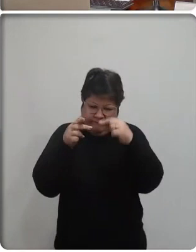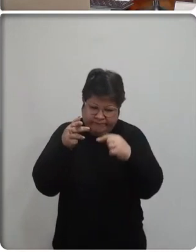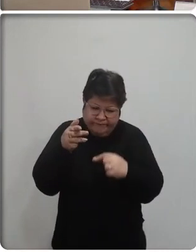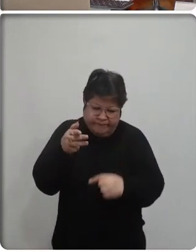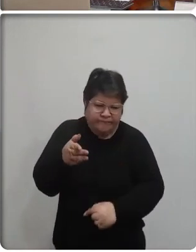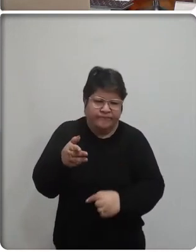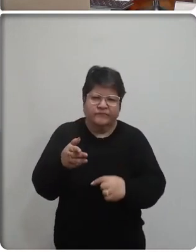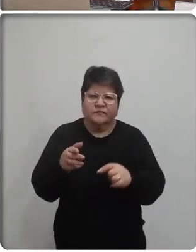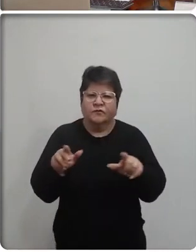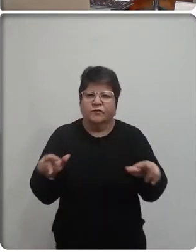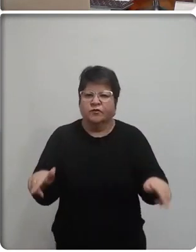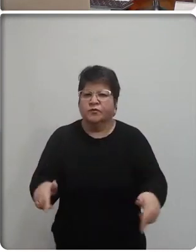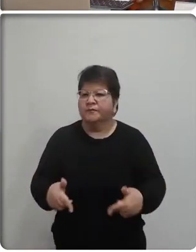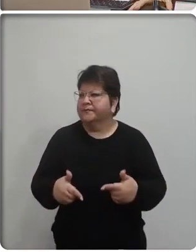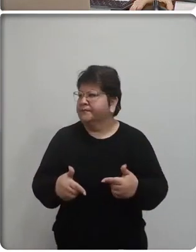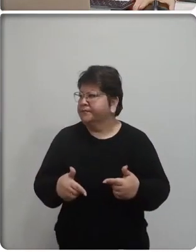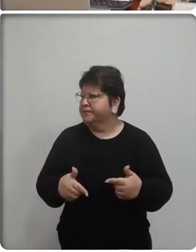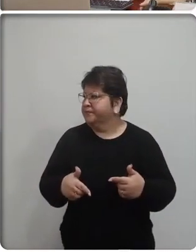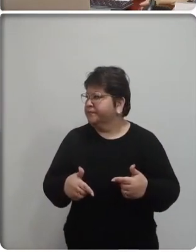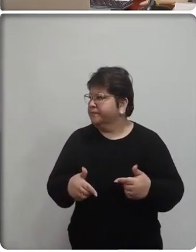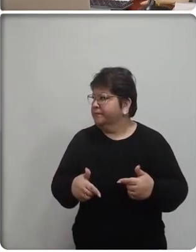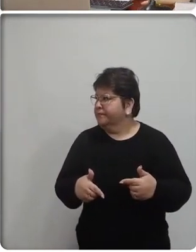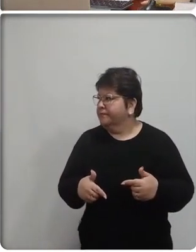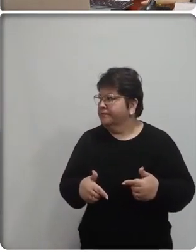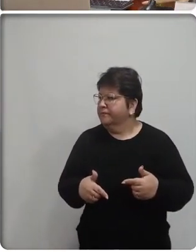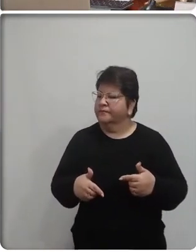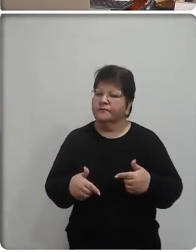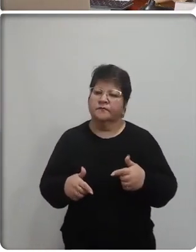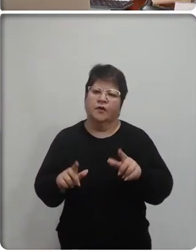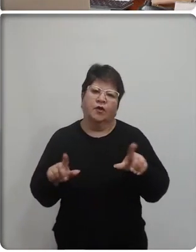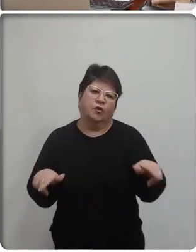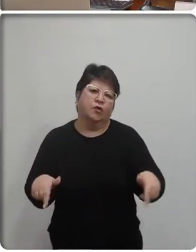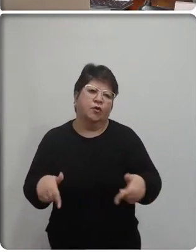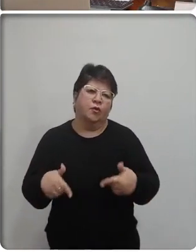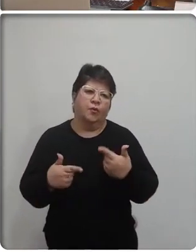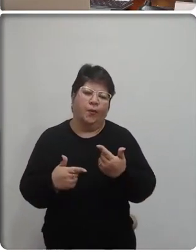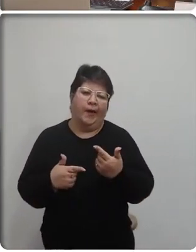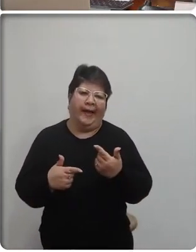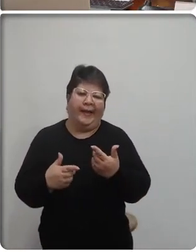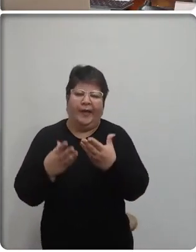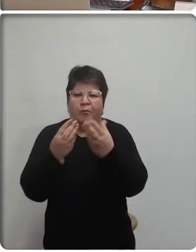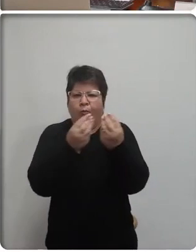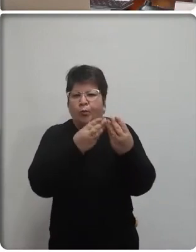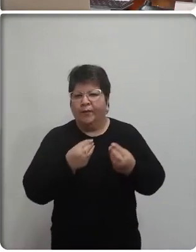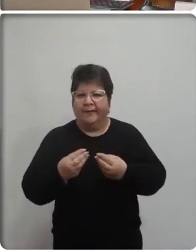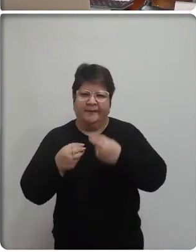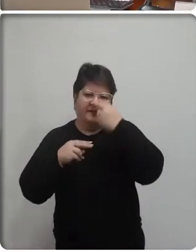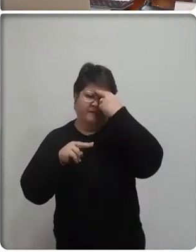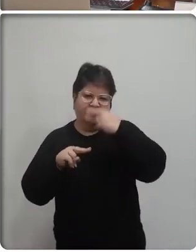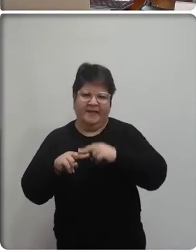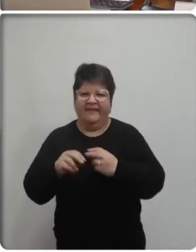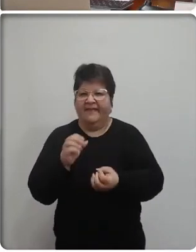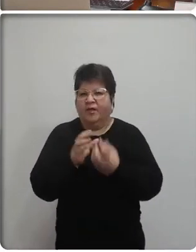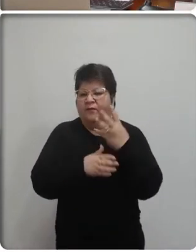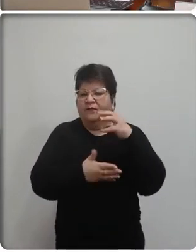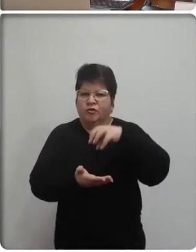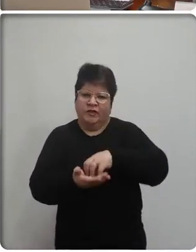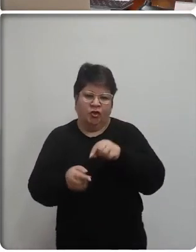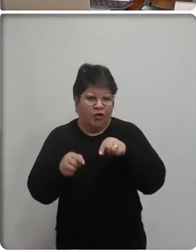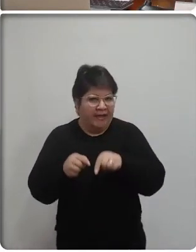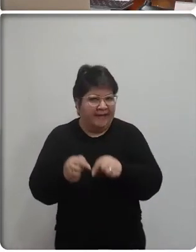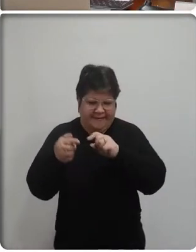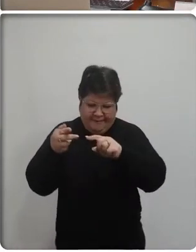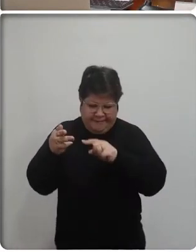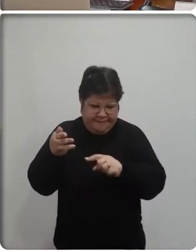No hay una entrada de múltiples patologías a ser atendidas en este nuevo centro. Son estas. Como